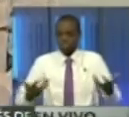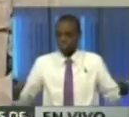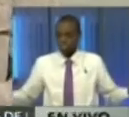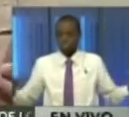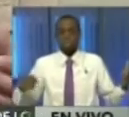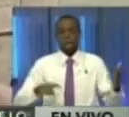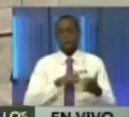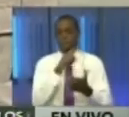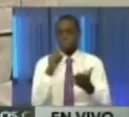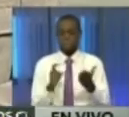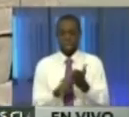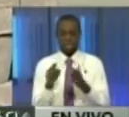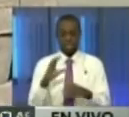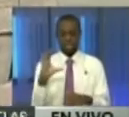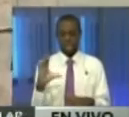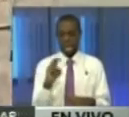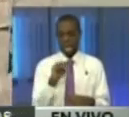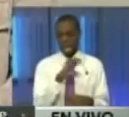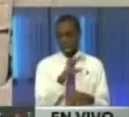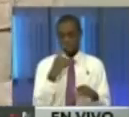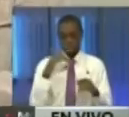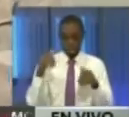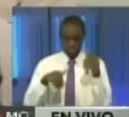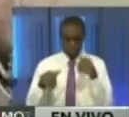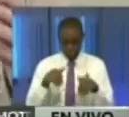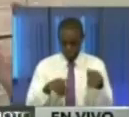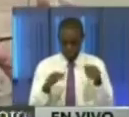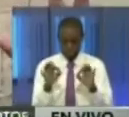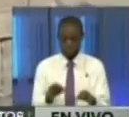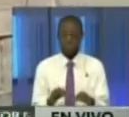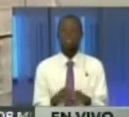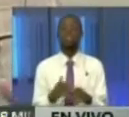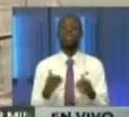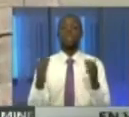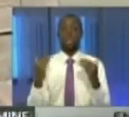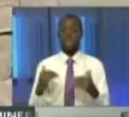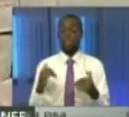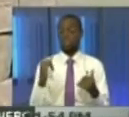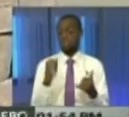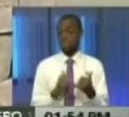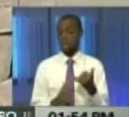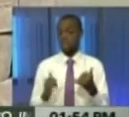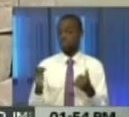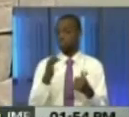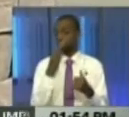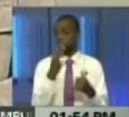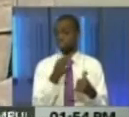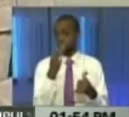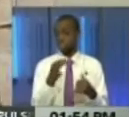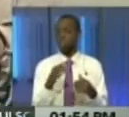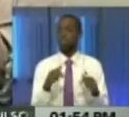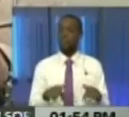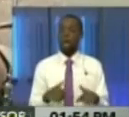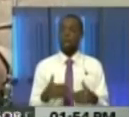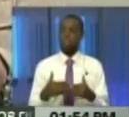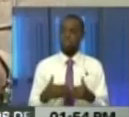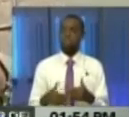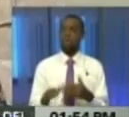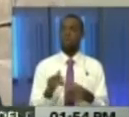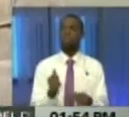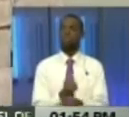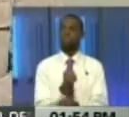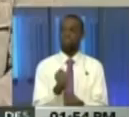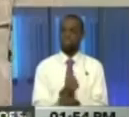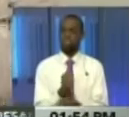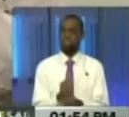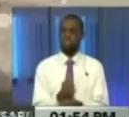completa. Y finalmente, nos decía también la rectora, haciendo alusión a este proceso que se lleva a cabo en este momento, en relación a